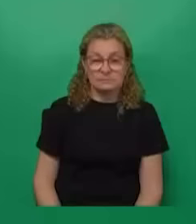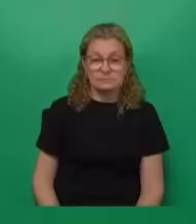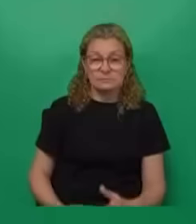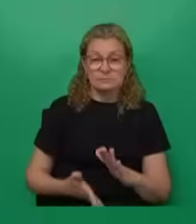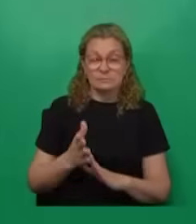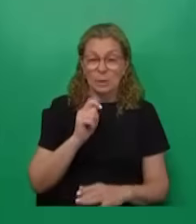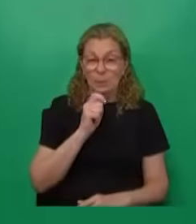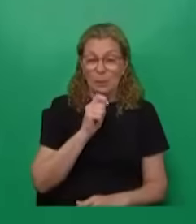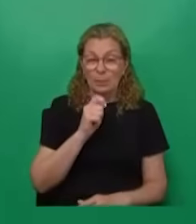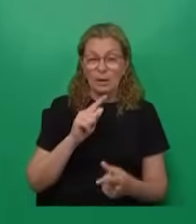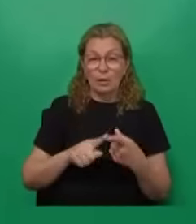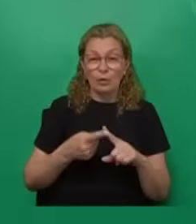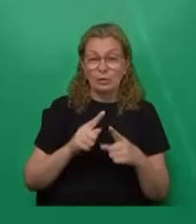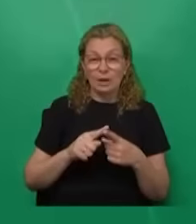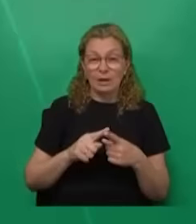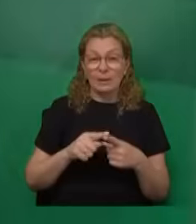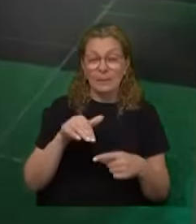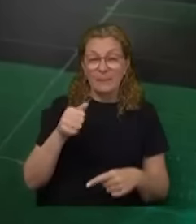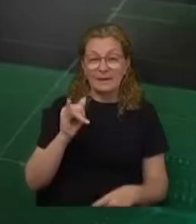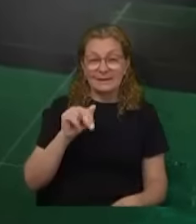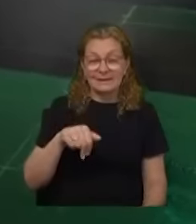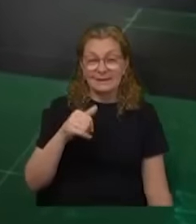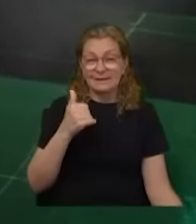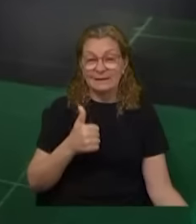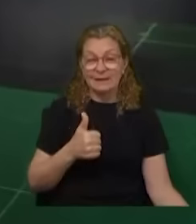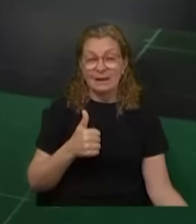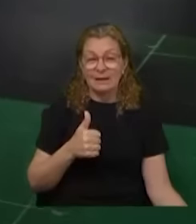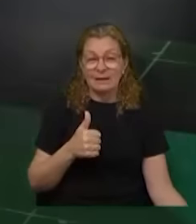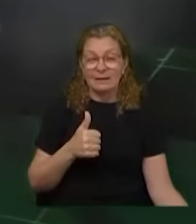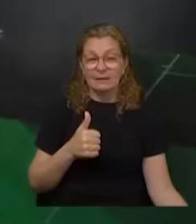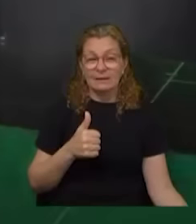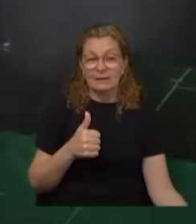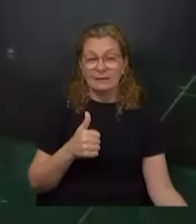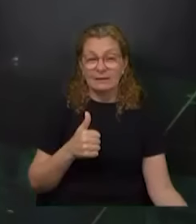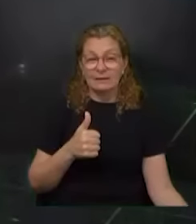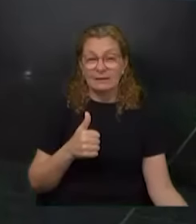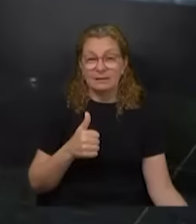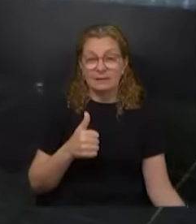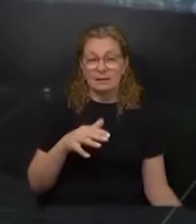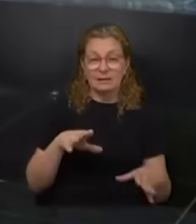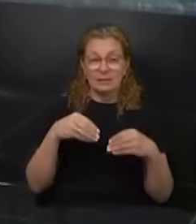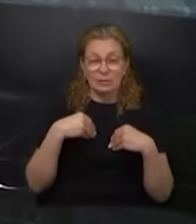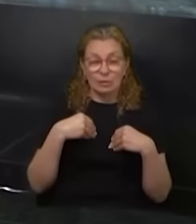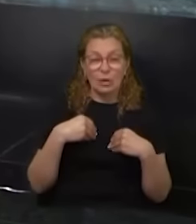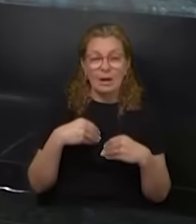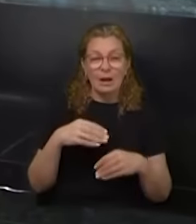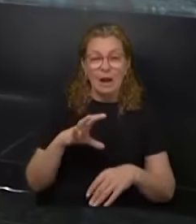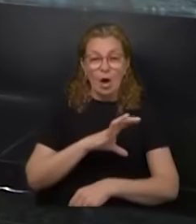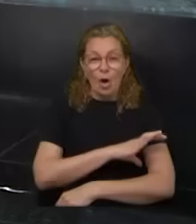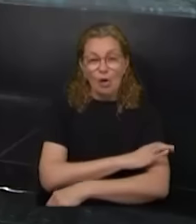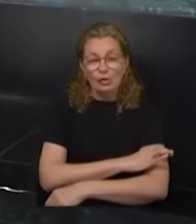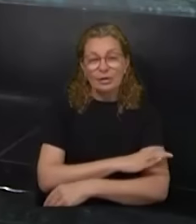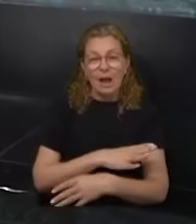salimos del estudio nos vamos al contacto con Martín Duarte que está en este acto de adhesión a la candidatura de yamandú